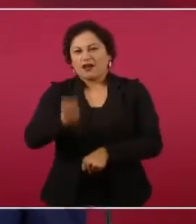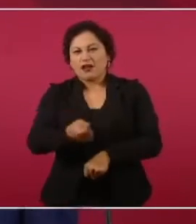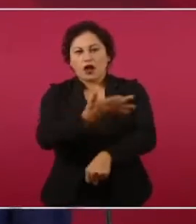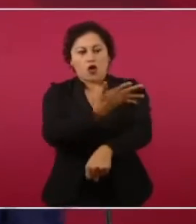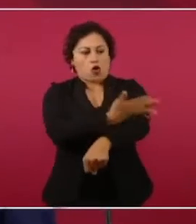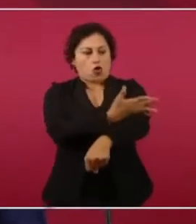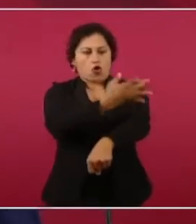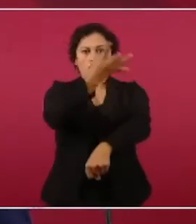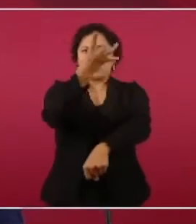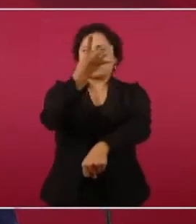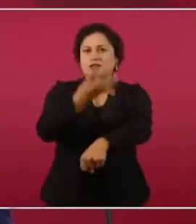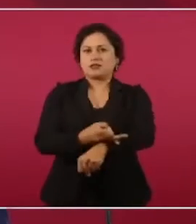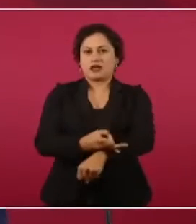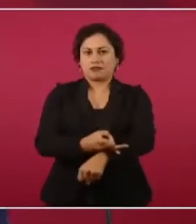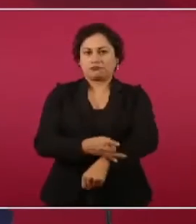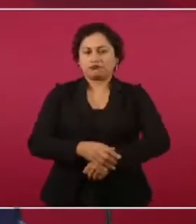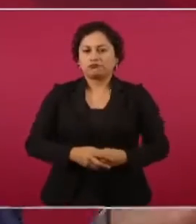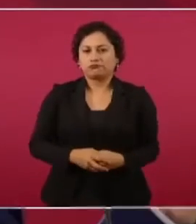Pero él